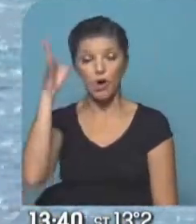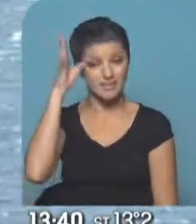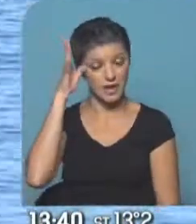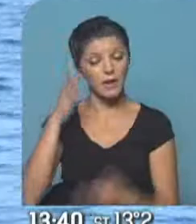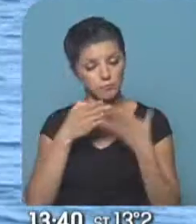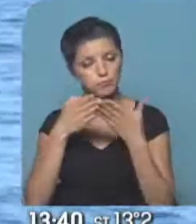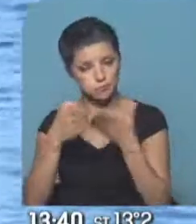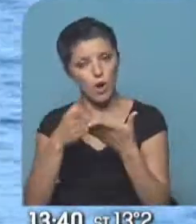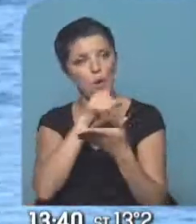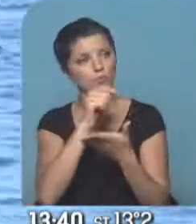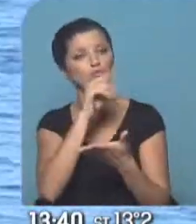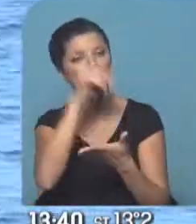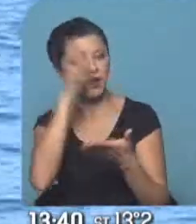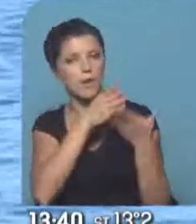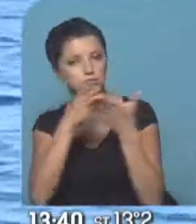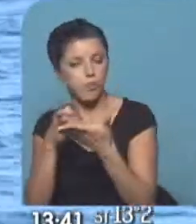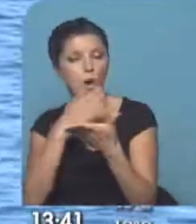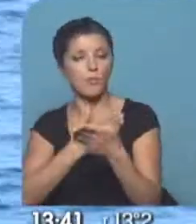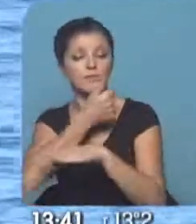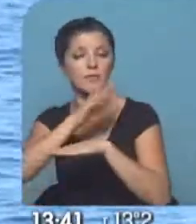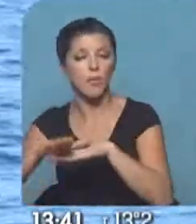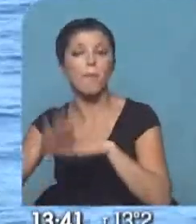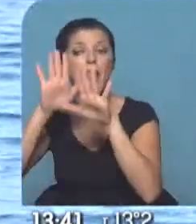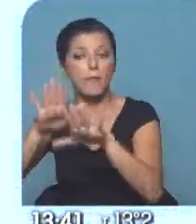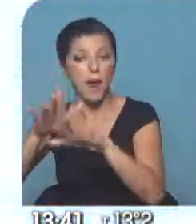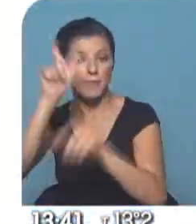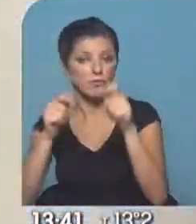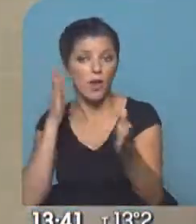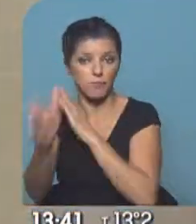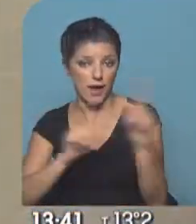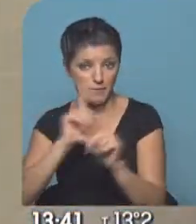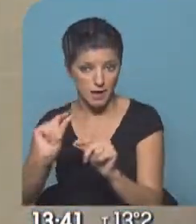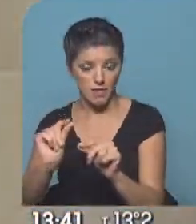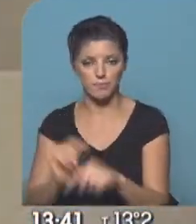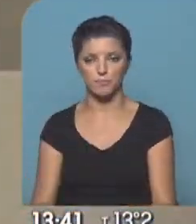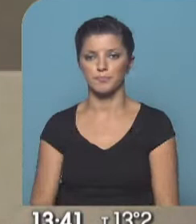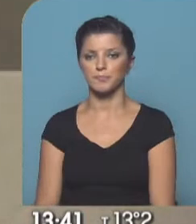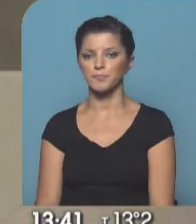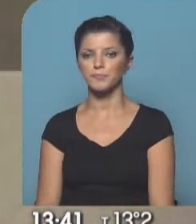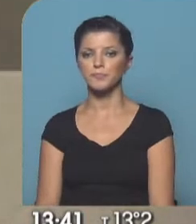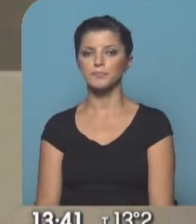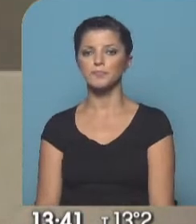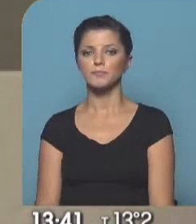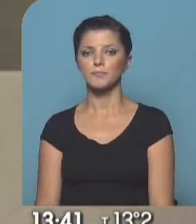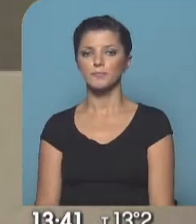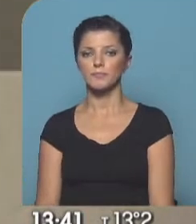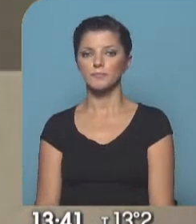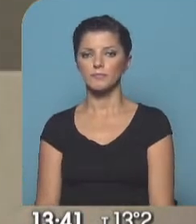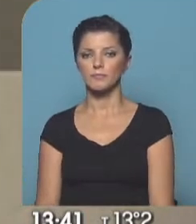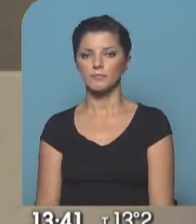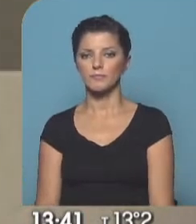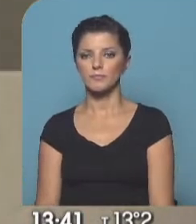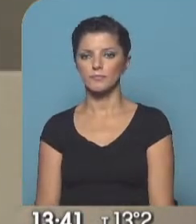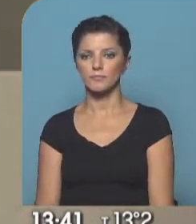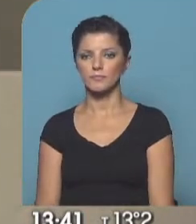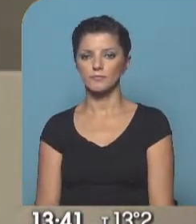aguas territoriales libias para disminuir el flujo de inmigrantes. E cioè che nel momento in cui